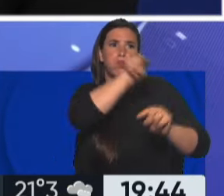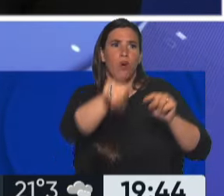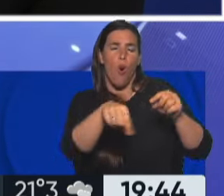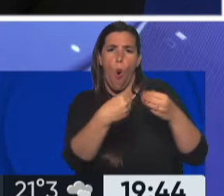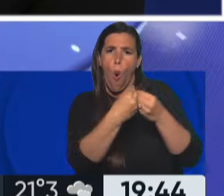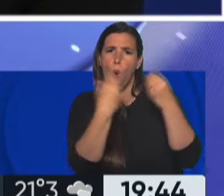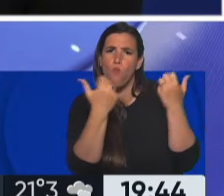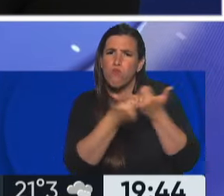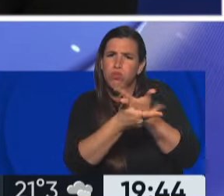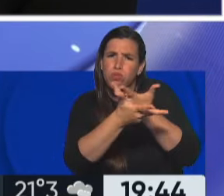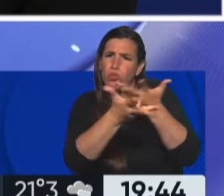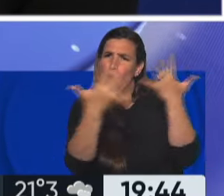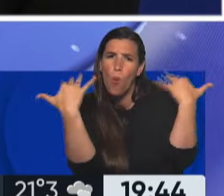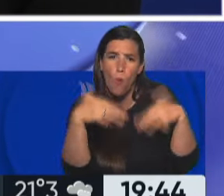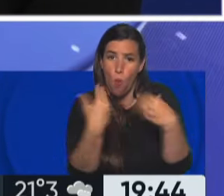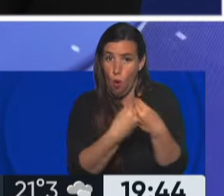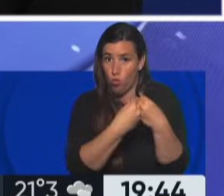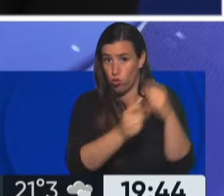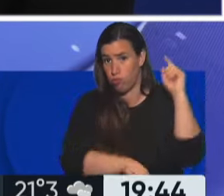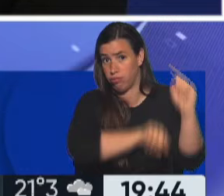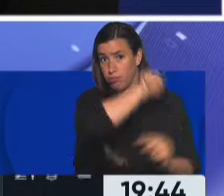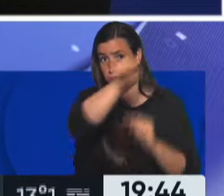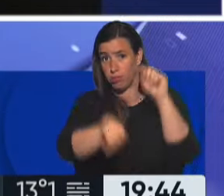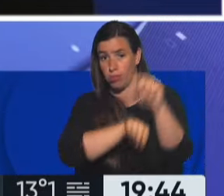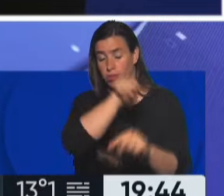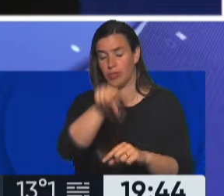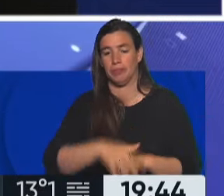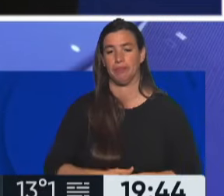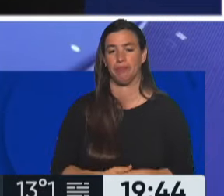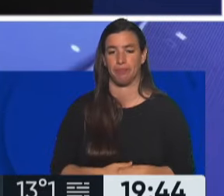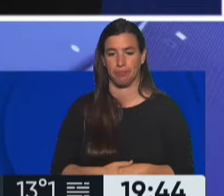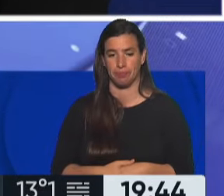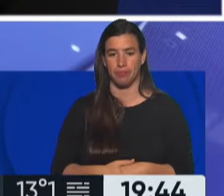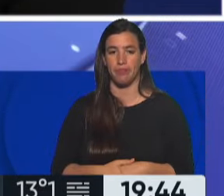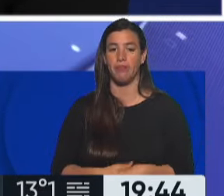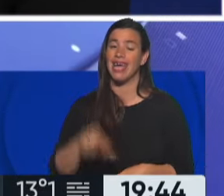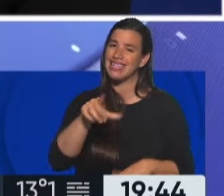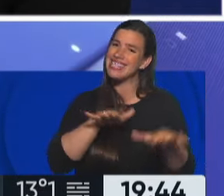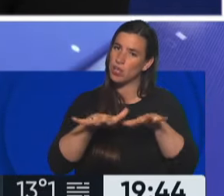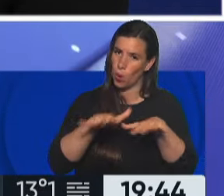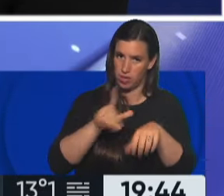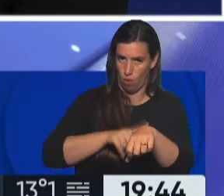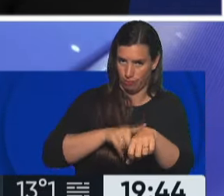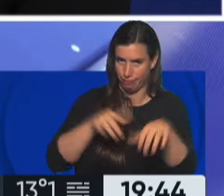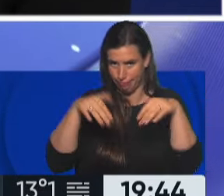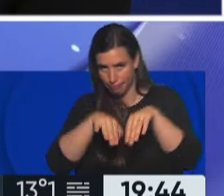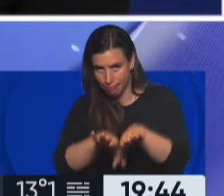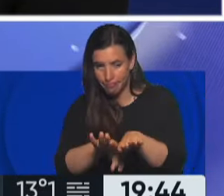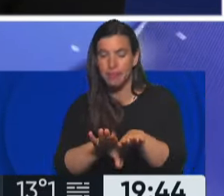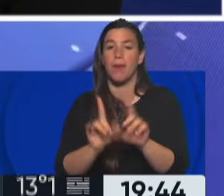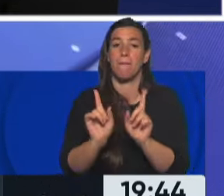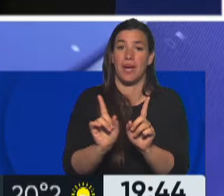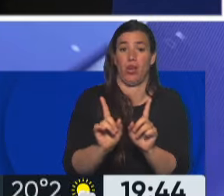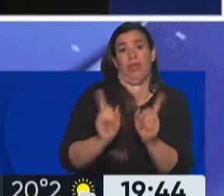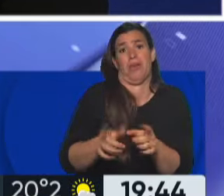que lanzaron desde el Hezbollah, desde el Líbano. Esta es la situación de las últimas horas, Pablo, pero podemos decir que es la situación